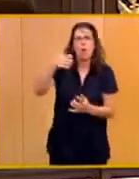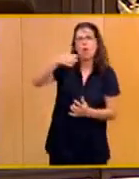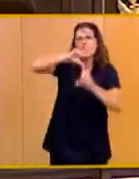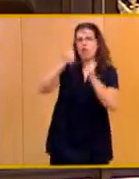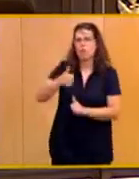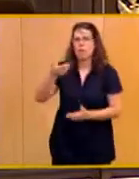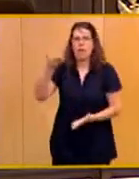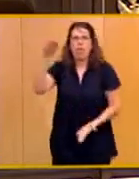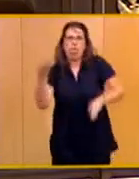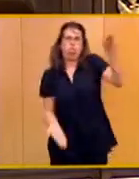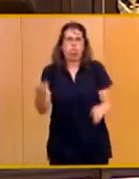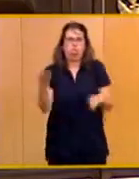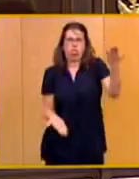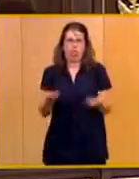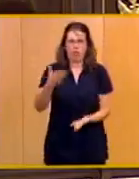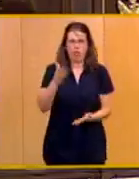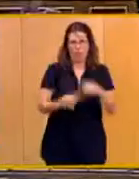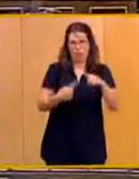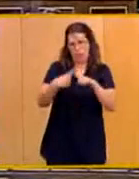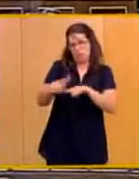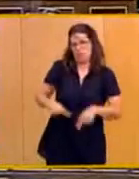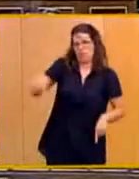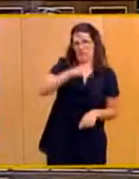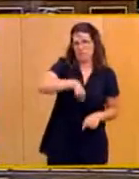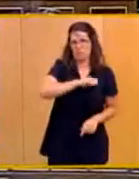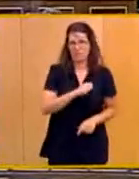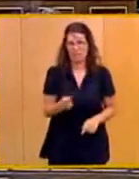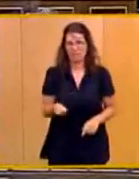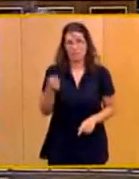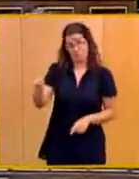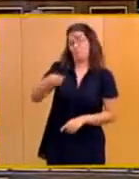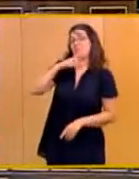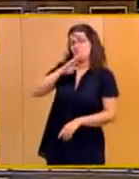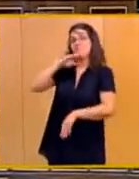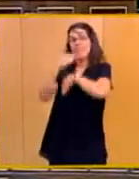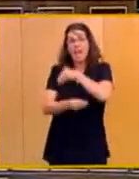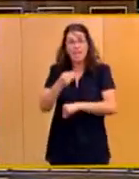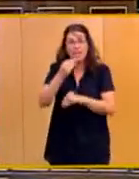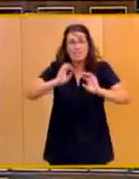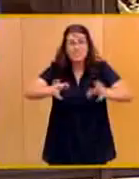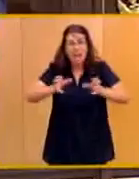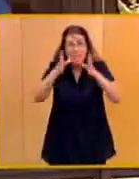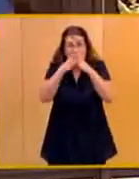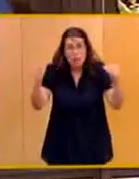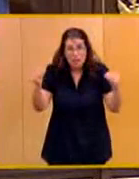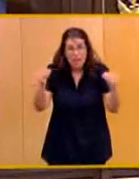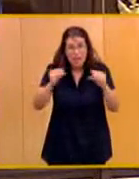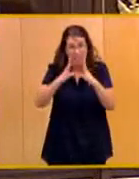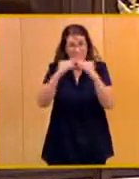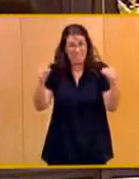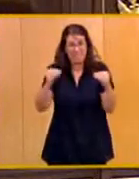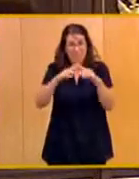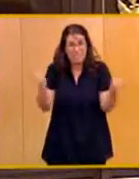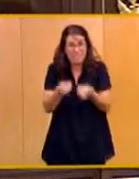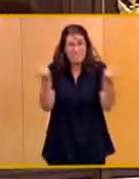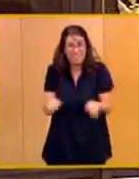desigual a los españoles. Cuando hicieron campaña de cuñas radiofónicas en Andalucía en febrero de 2006,